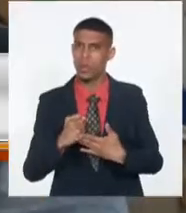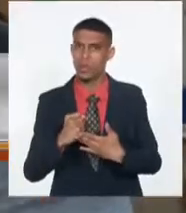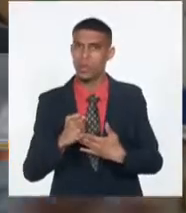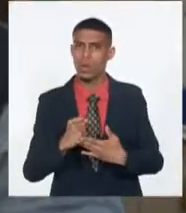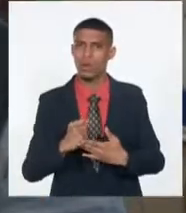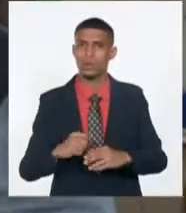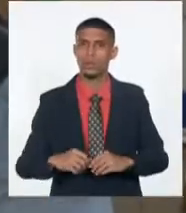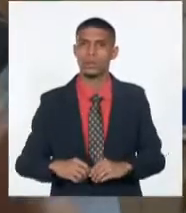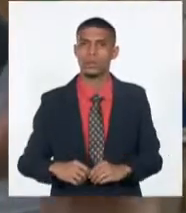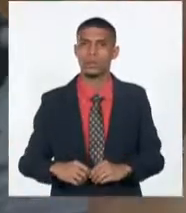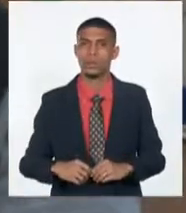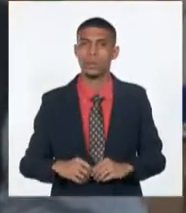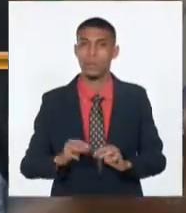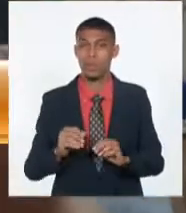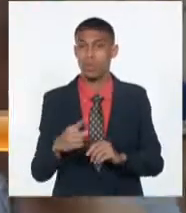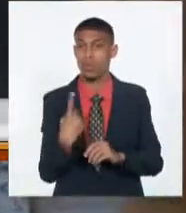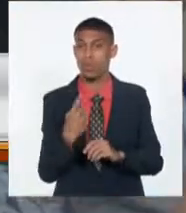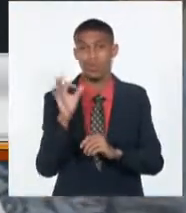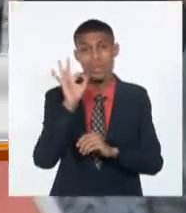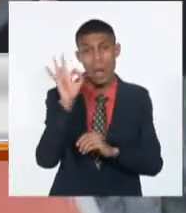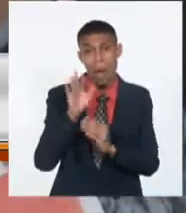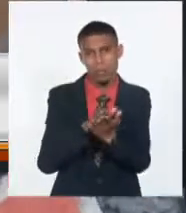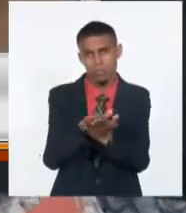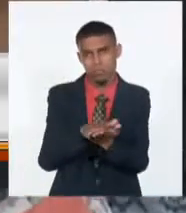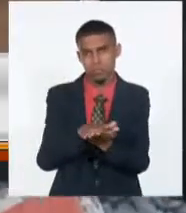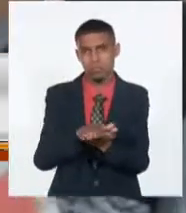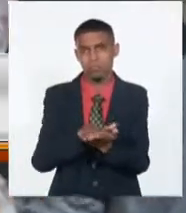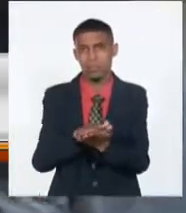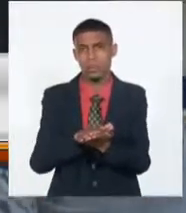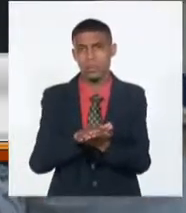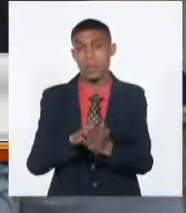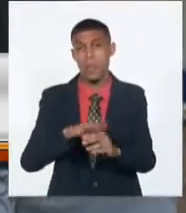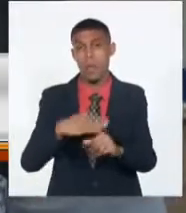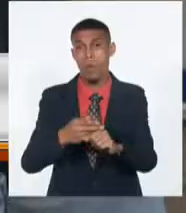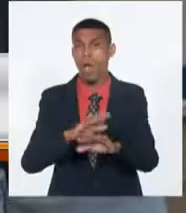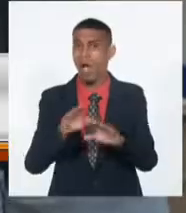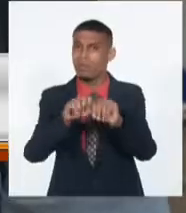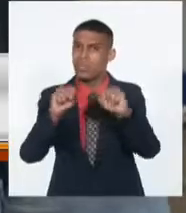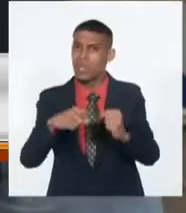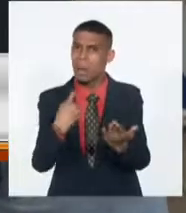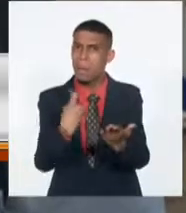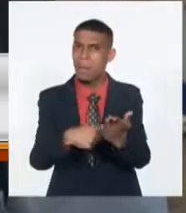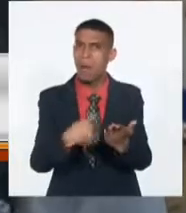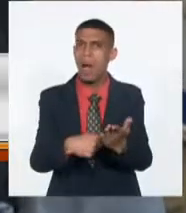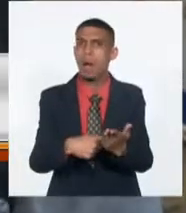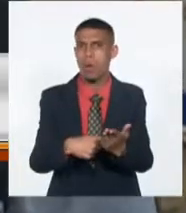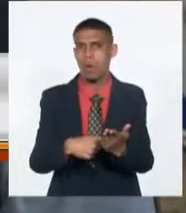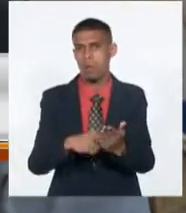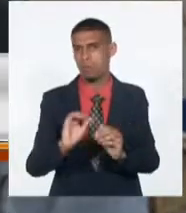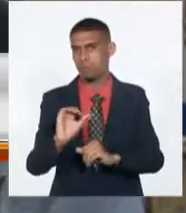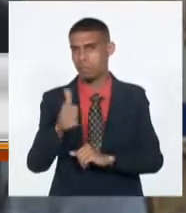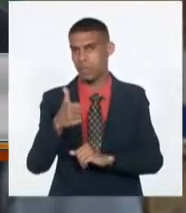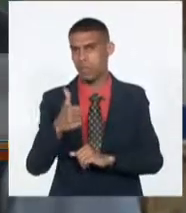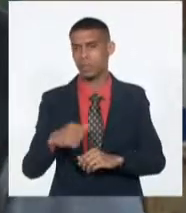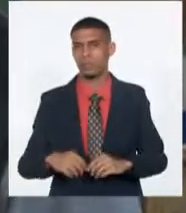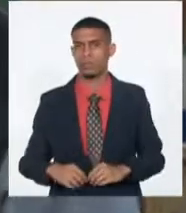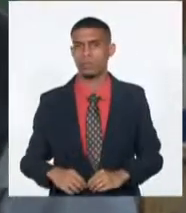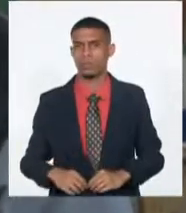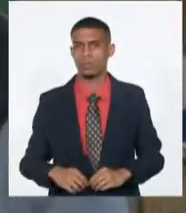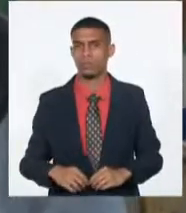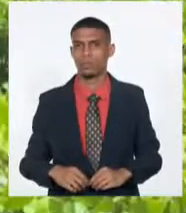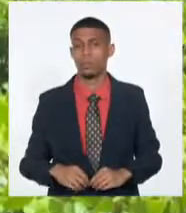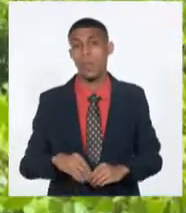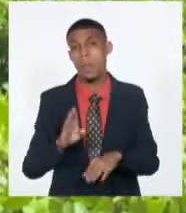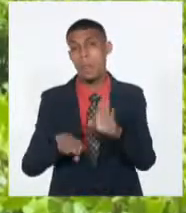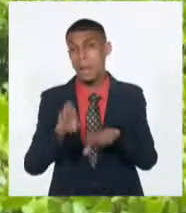que cabe después que ya nos pusieron bien el sistema de pago y esas cosas, estamos saliendo bastante según las escalas, eso también es una dependencia de